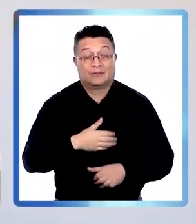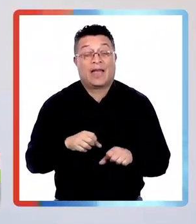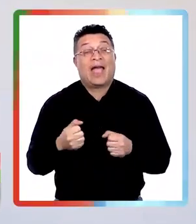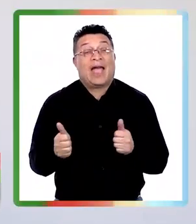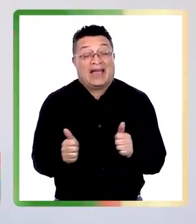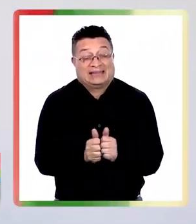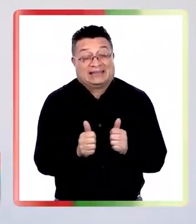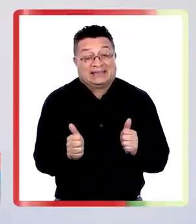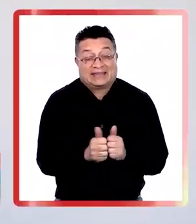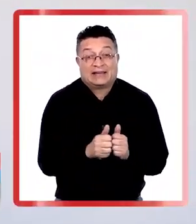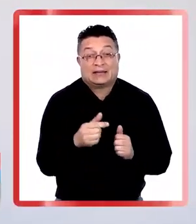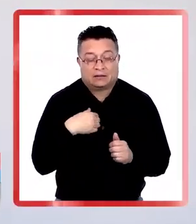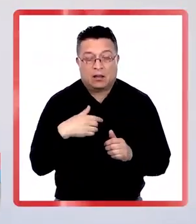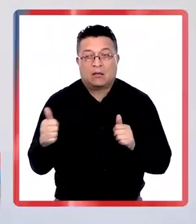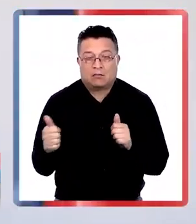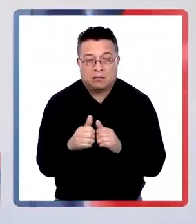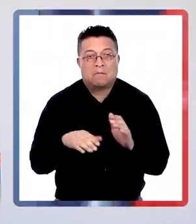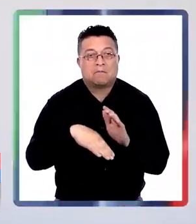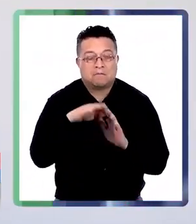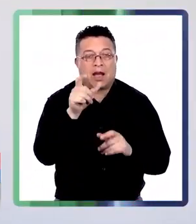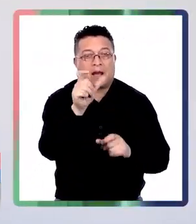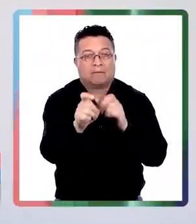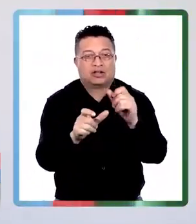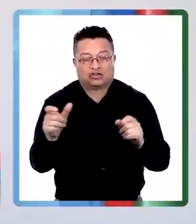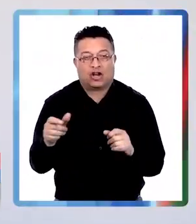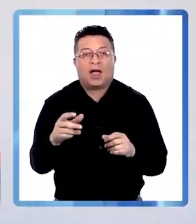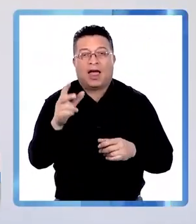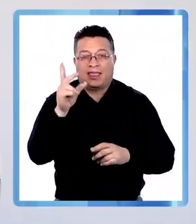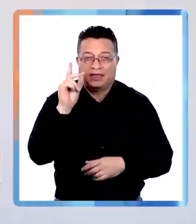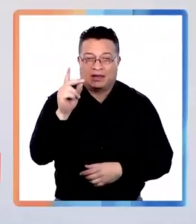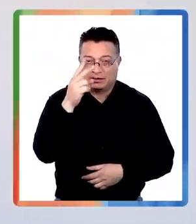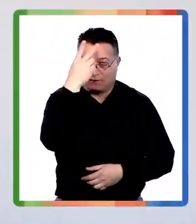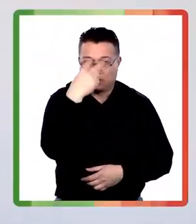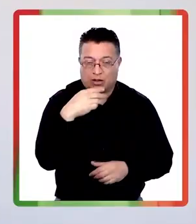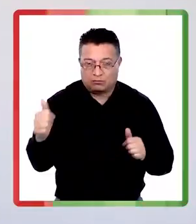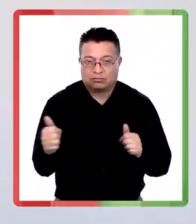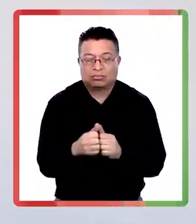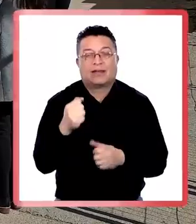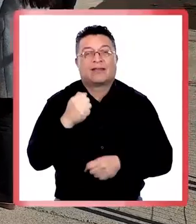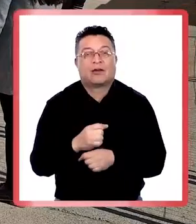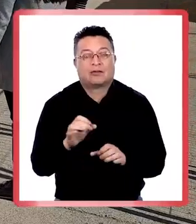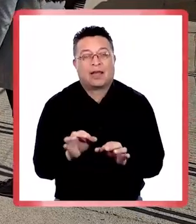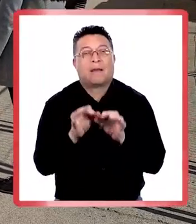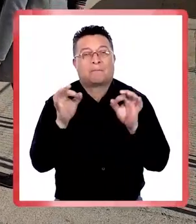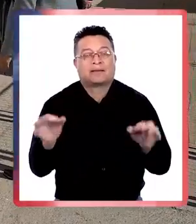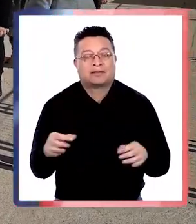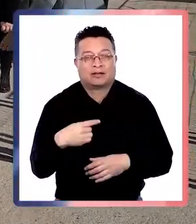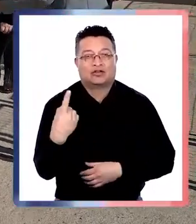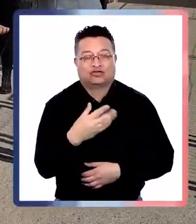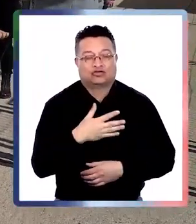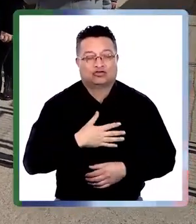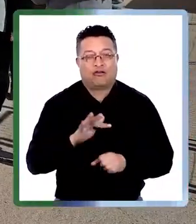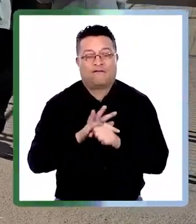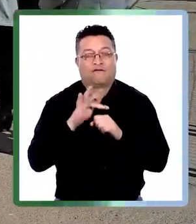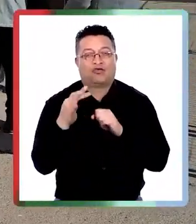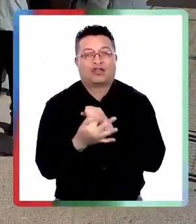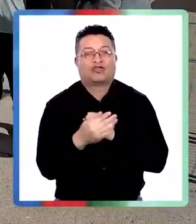asistentes se acercaran más al mundo de la discapacidad visual, el trabajo específico que hacemos nosotros como Fundación Luz, y desde